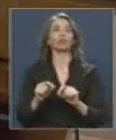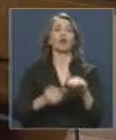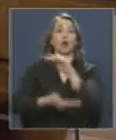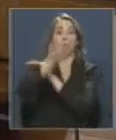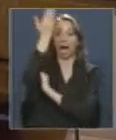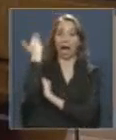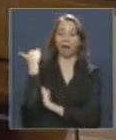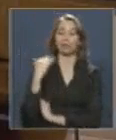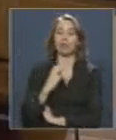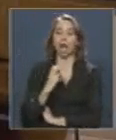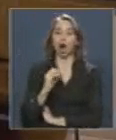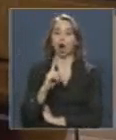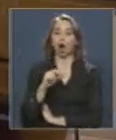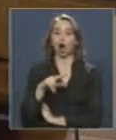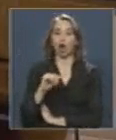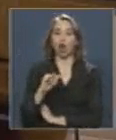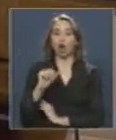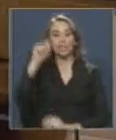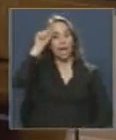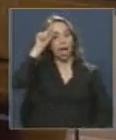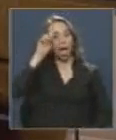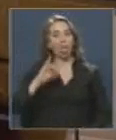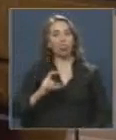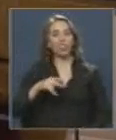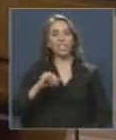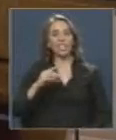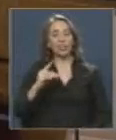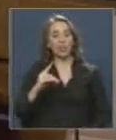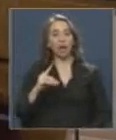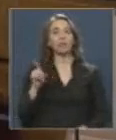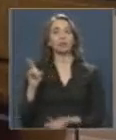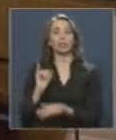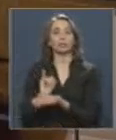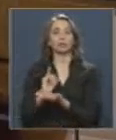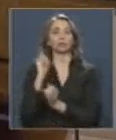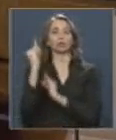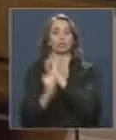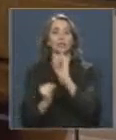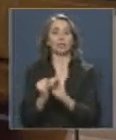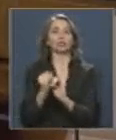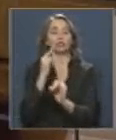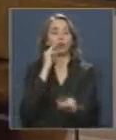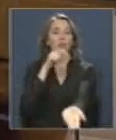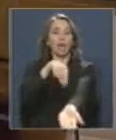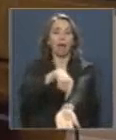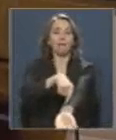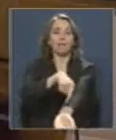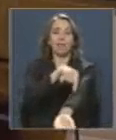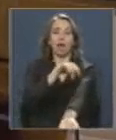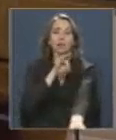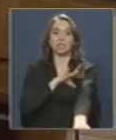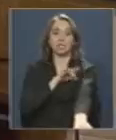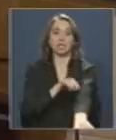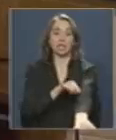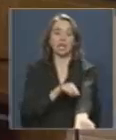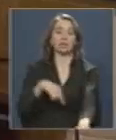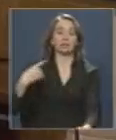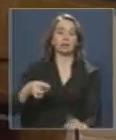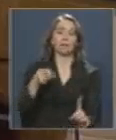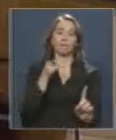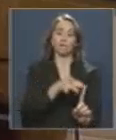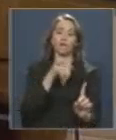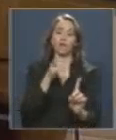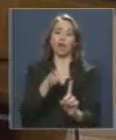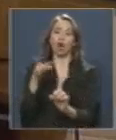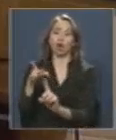Dignidad, uno de los órganos, también organismos internacionales presentes en Chile, que violó de manera sistemática